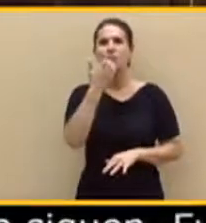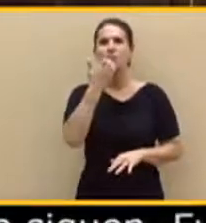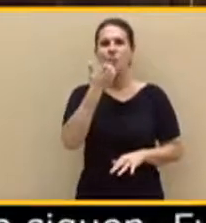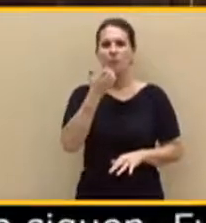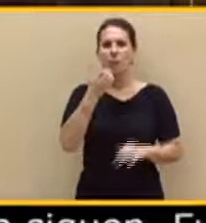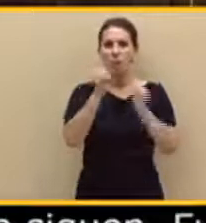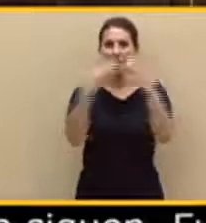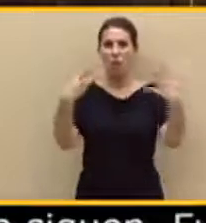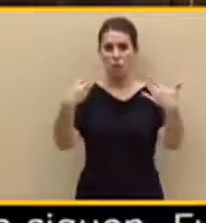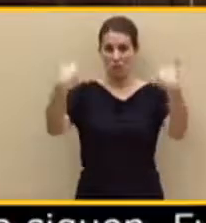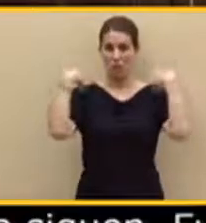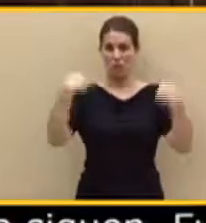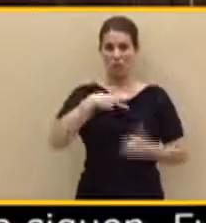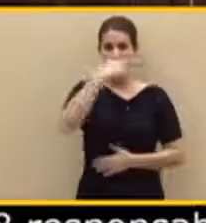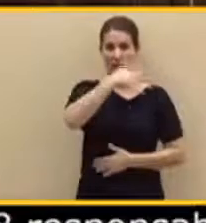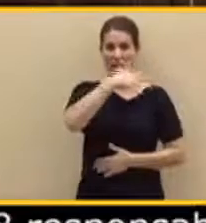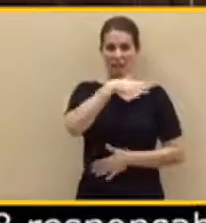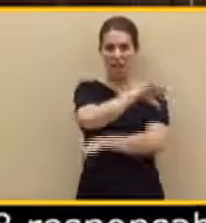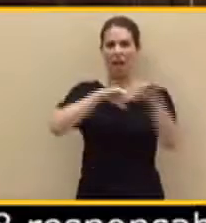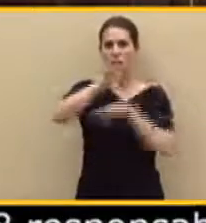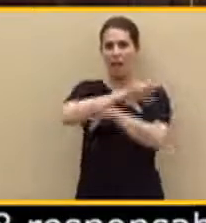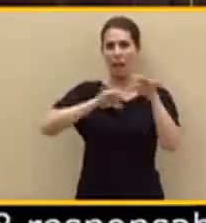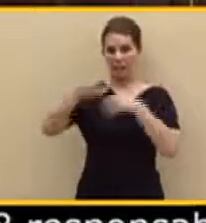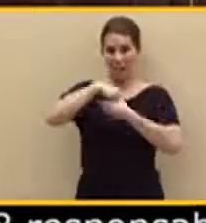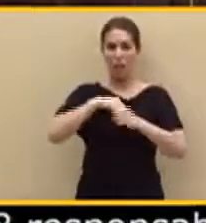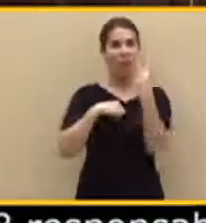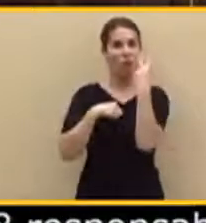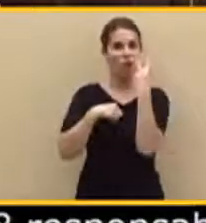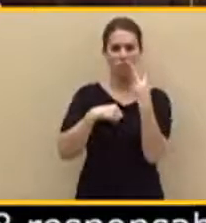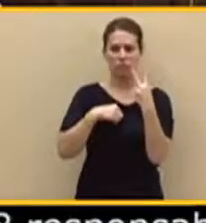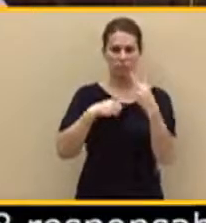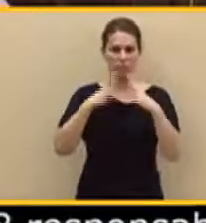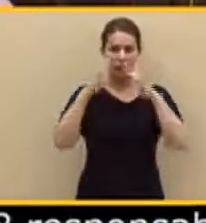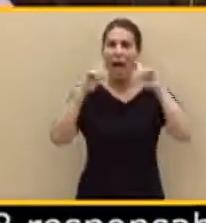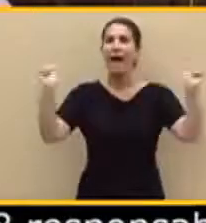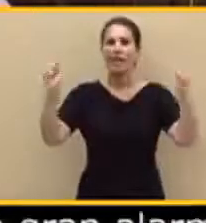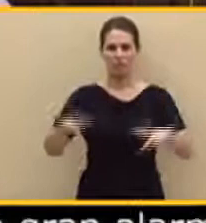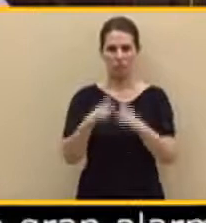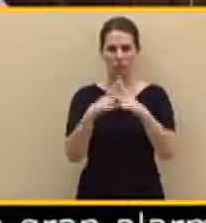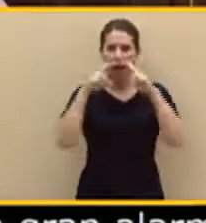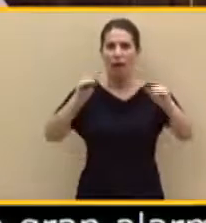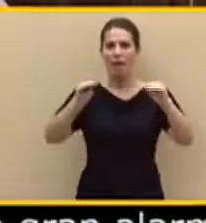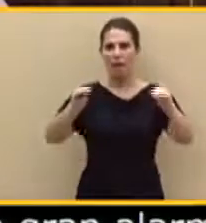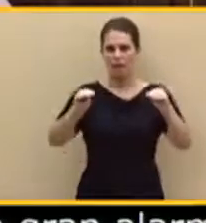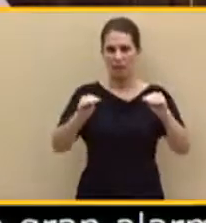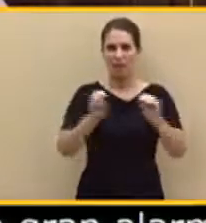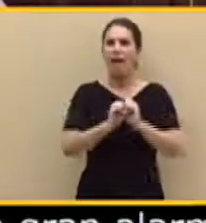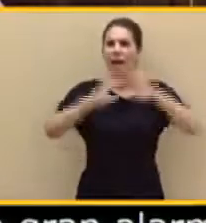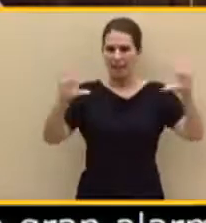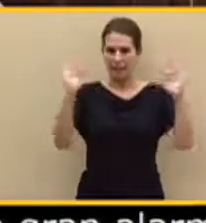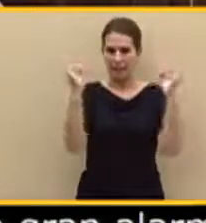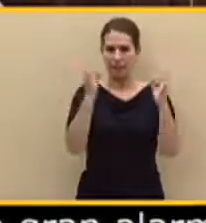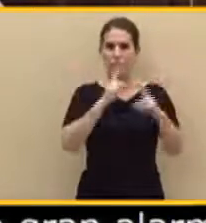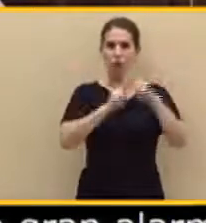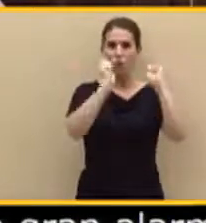responsables de fiscalías, entre ellas dos que generaron una gran alarma social. Conviene aclarar que estos nombramientos no son decisión